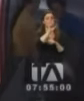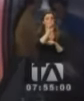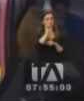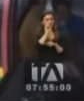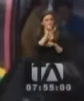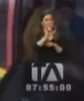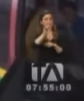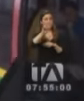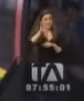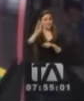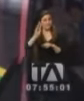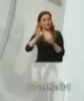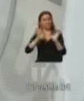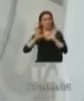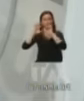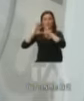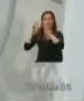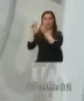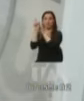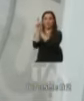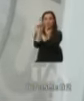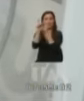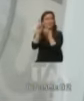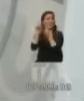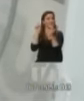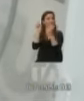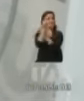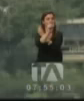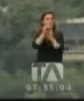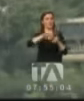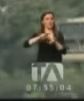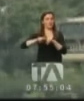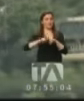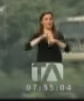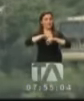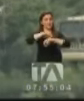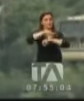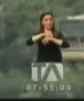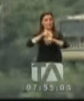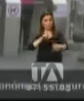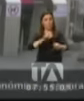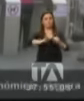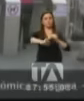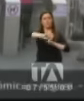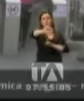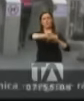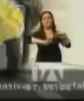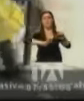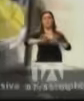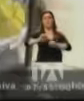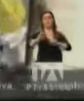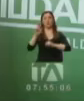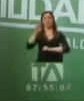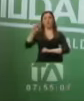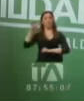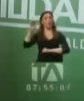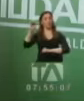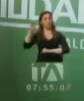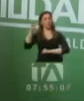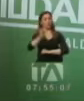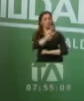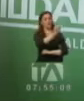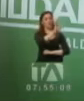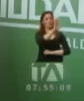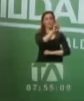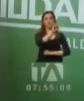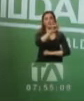una capacidad de 10 personas sentadas. Ofrecerá tiempos de viaje desde la Roldós a la Ofelia de 11 minutos.